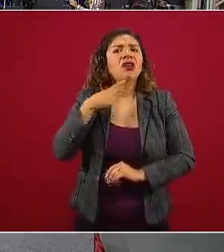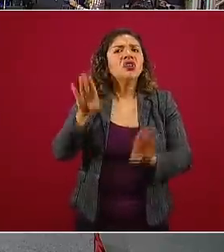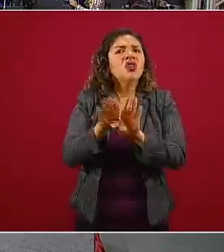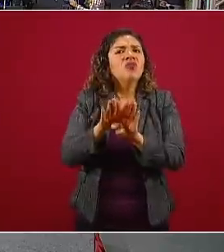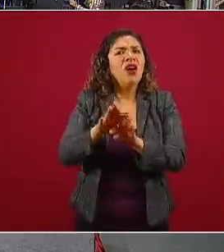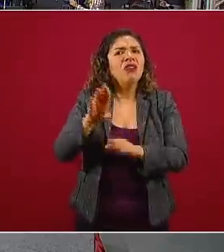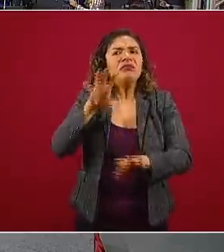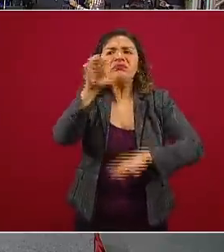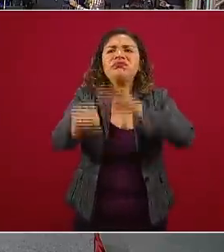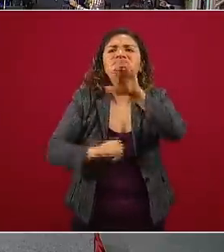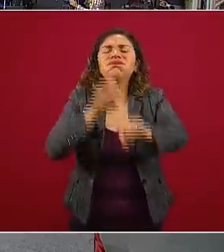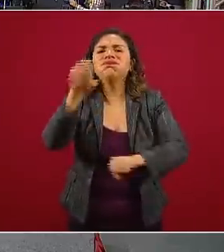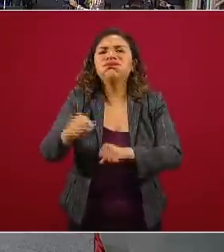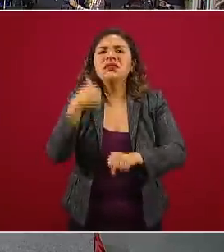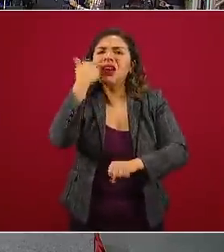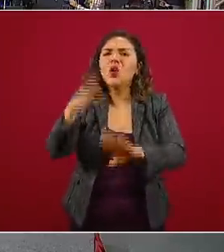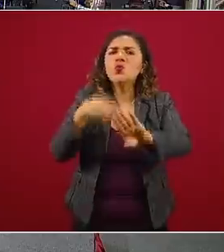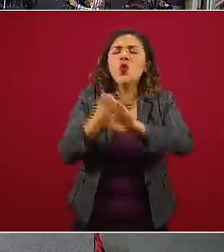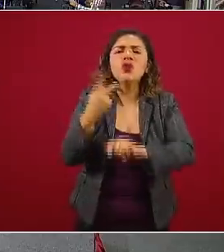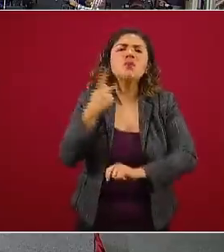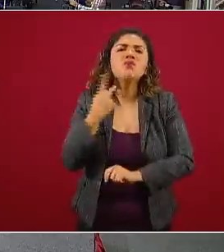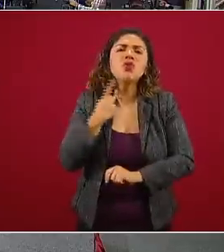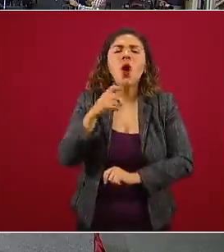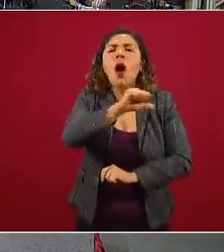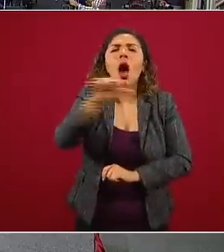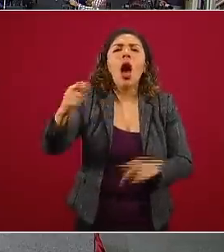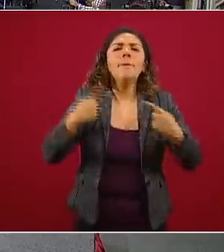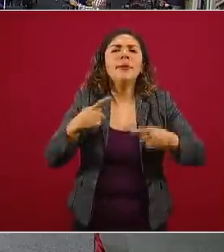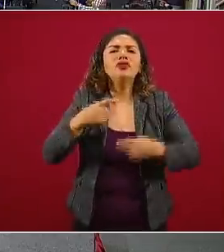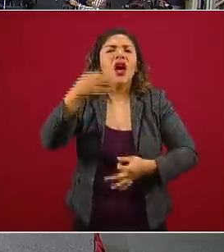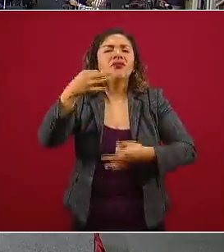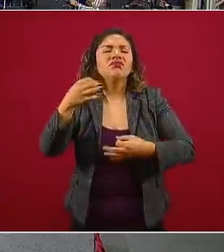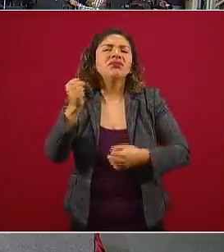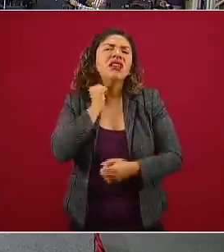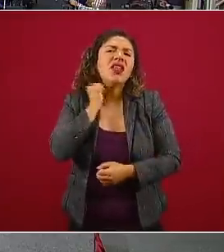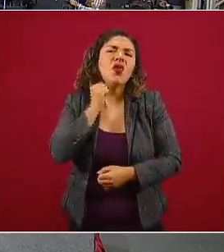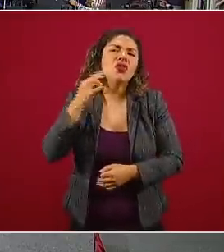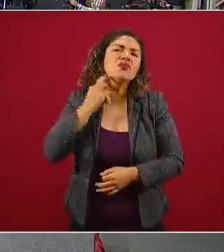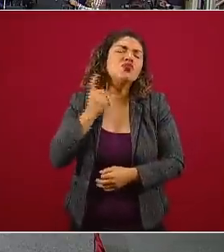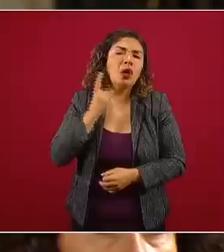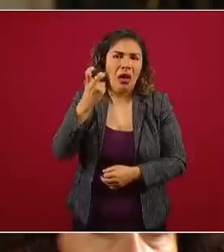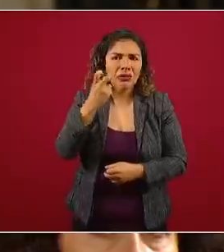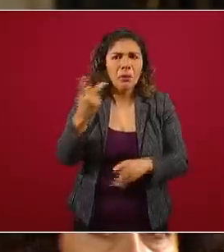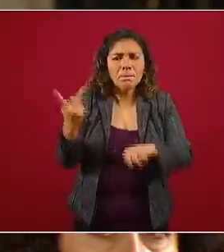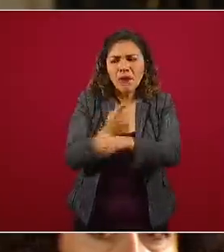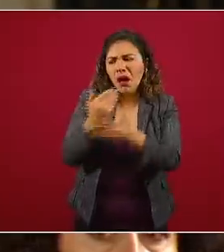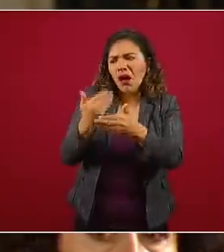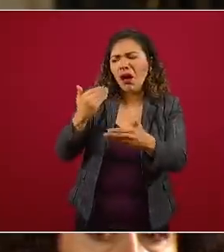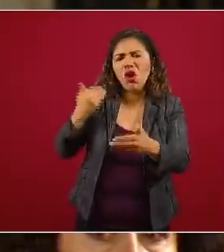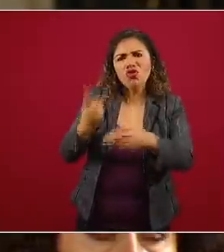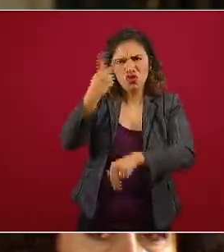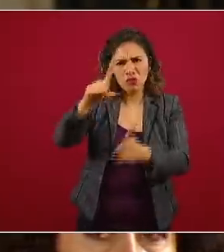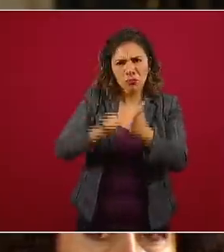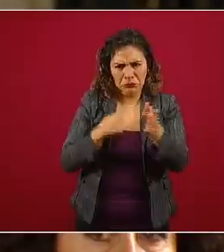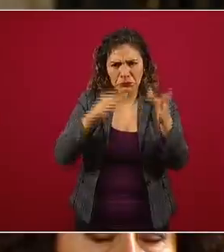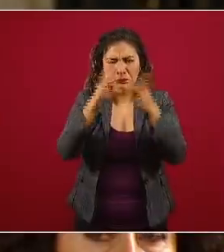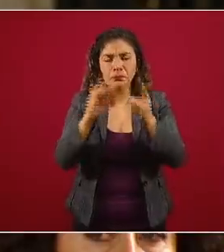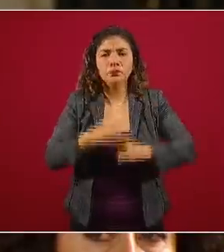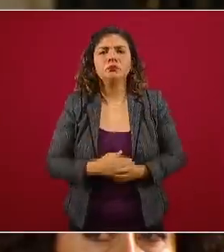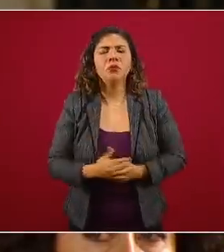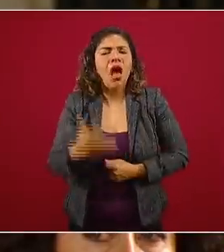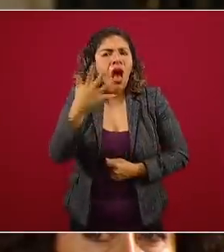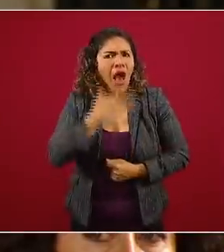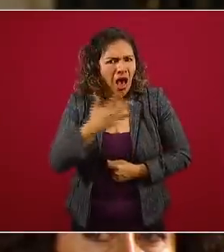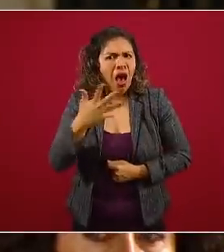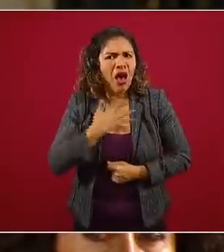presidente municipal le pongo tres ejemplos nada más que ha acontecido en estos últimos dos meses a pesar de contar con